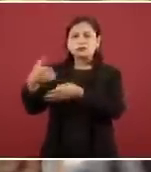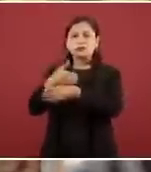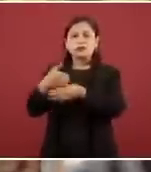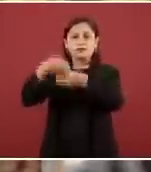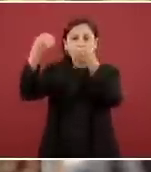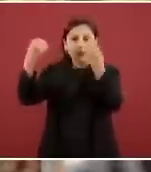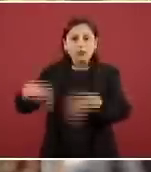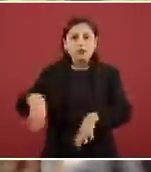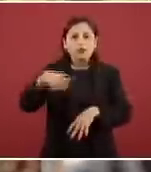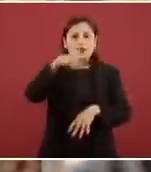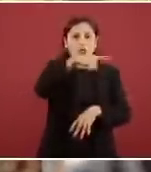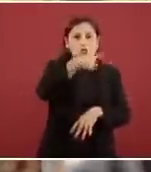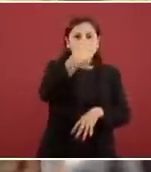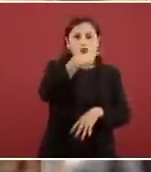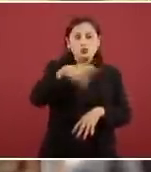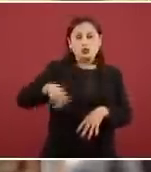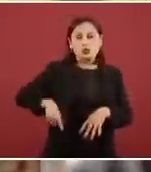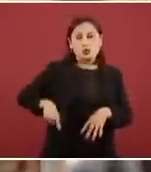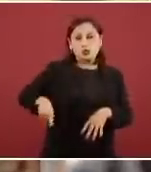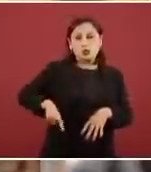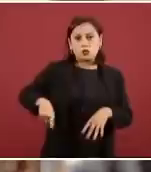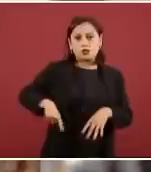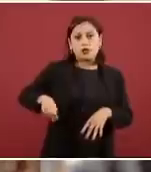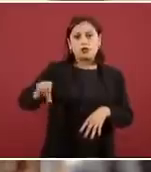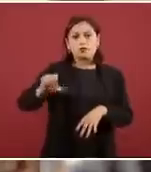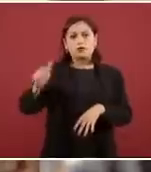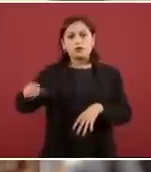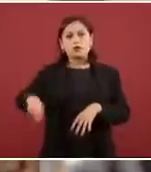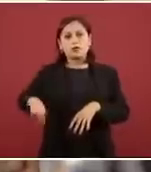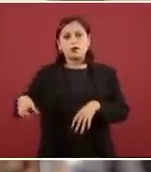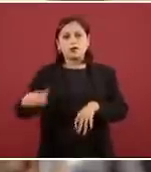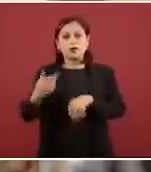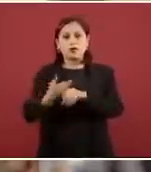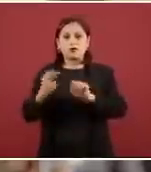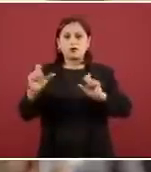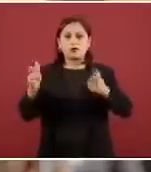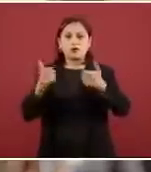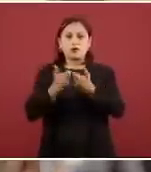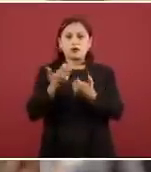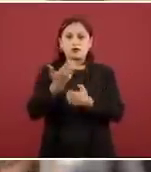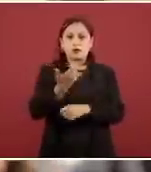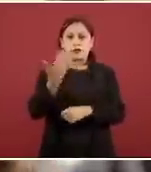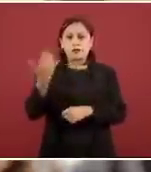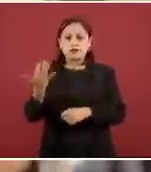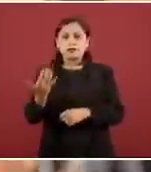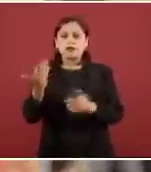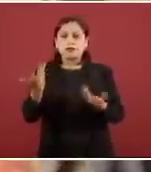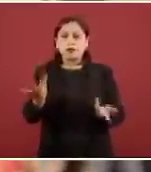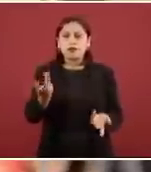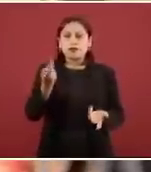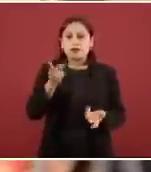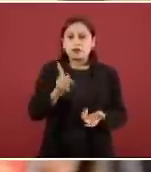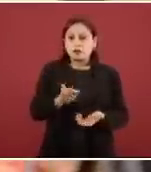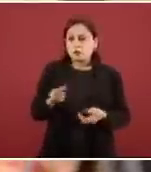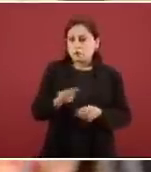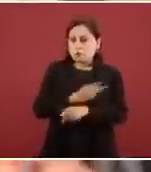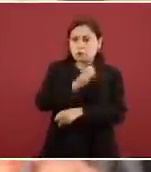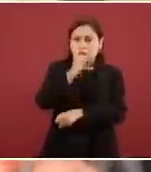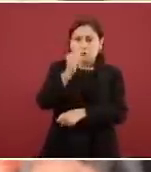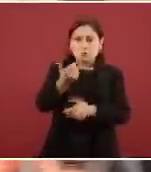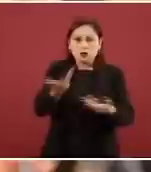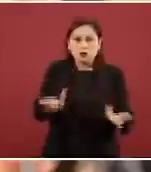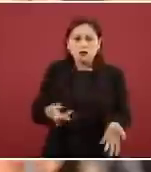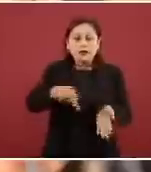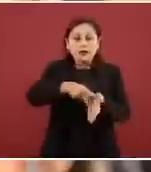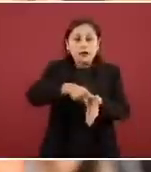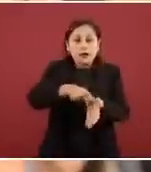en un 50% y el gobierno estatal en un 50%. Eso nunca sucedió. Y ahorita que regresa la época de